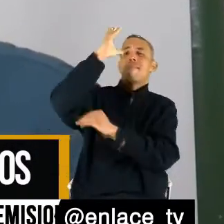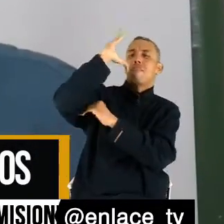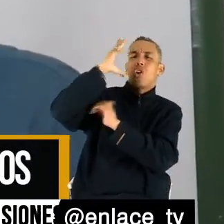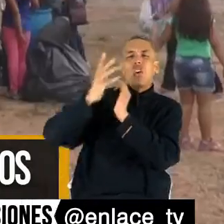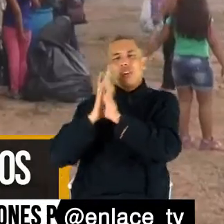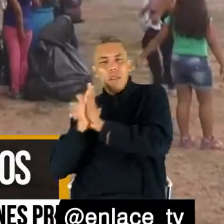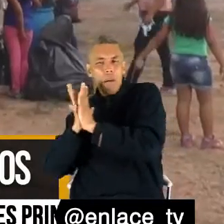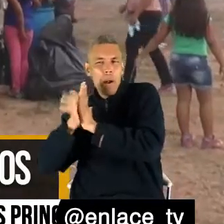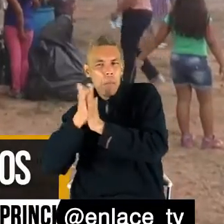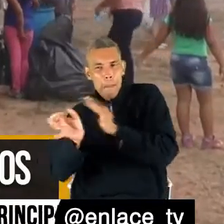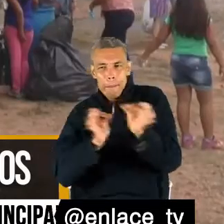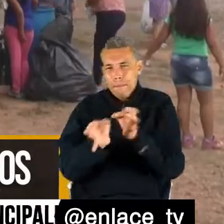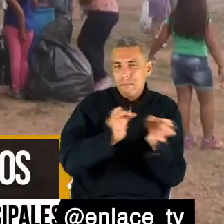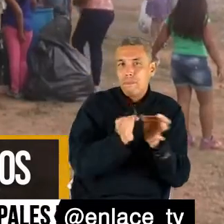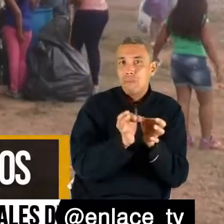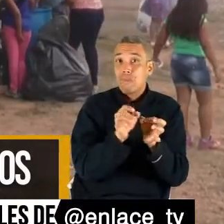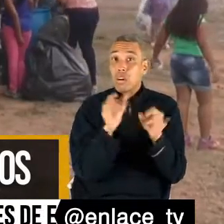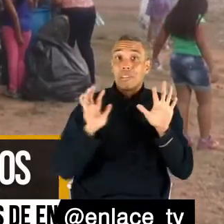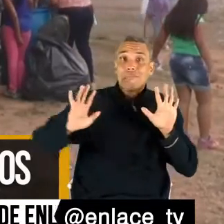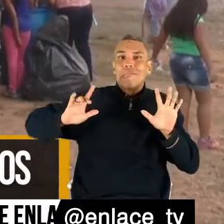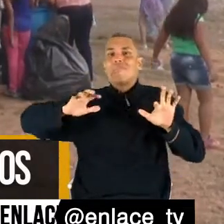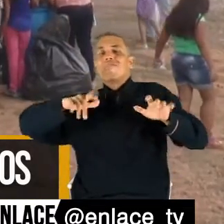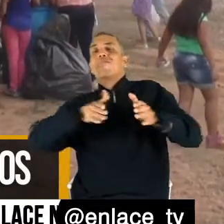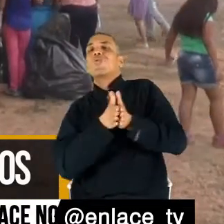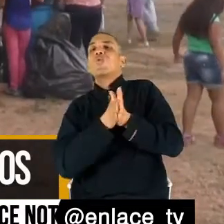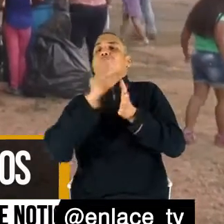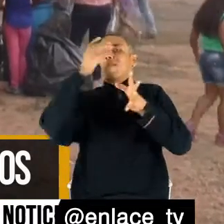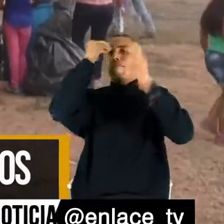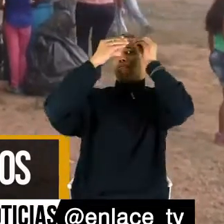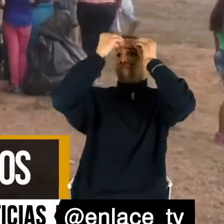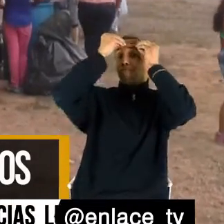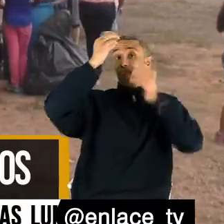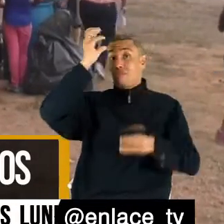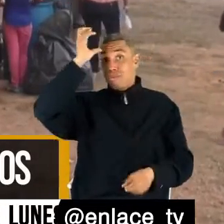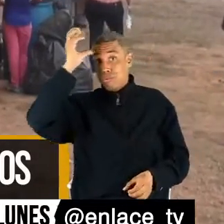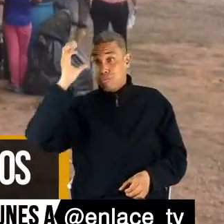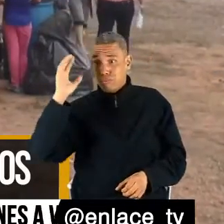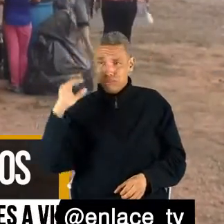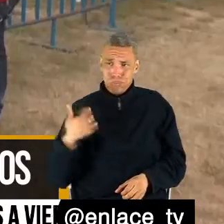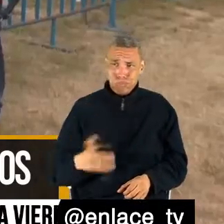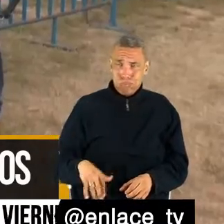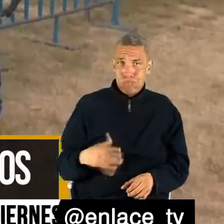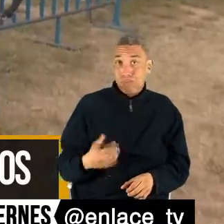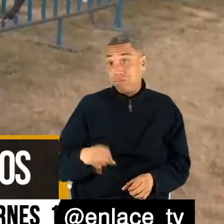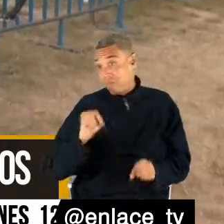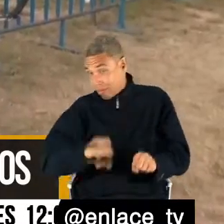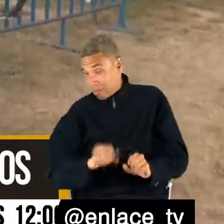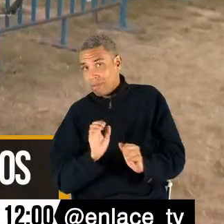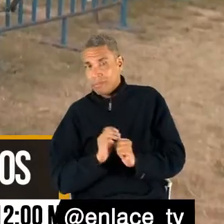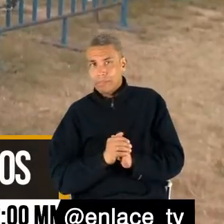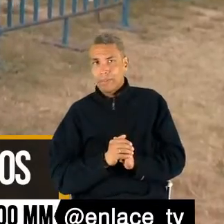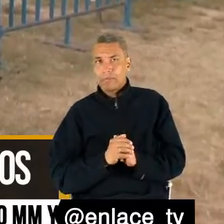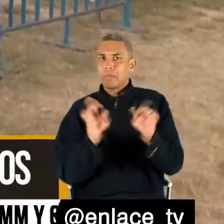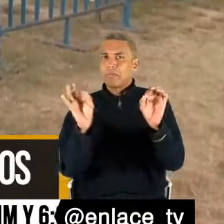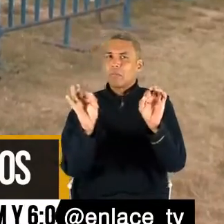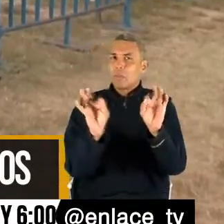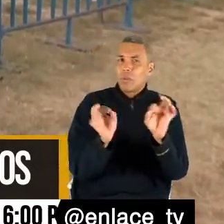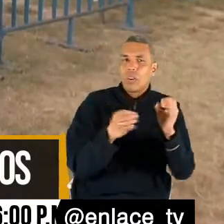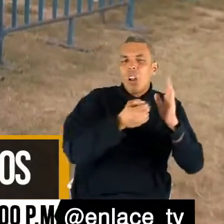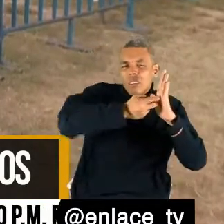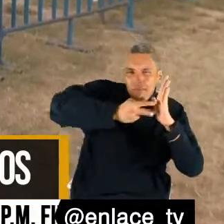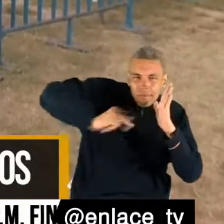esos espacios donde van a, aparte del conocimiento, las transferencias de tecnología y lo último que se está aplicando en